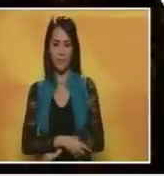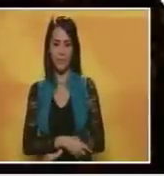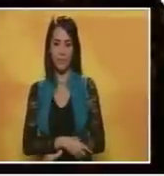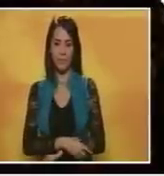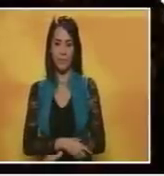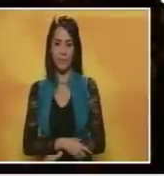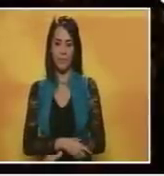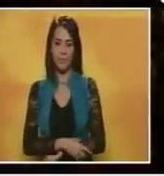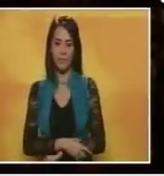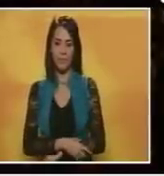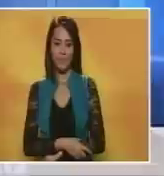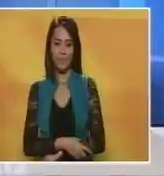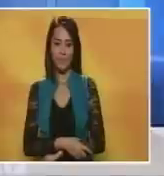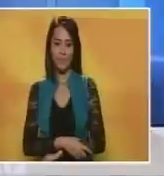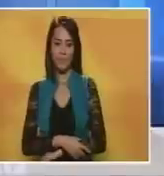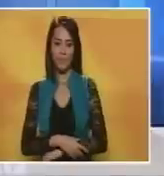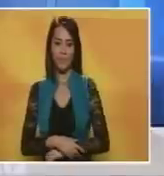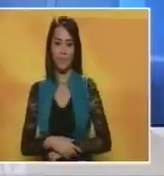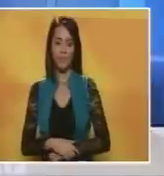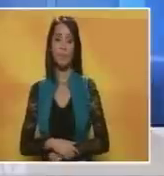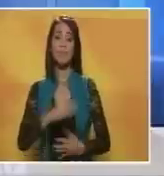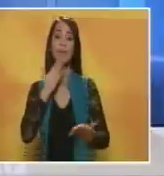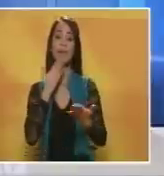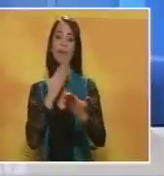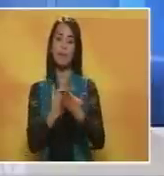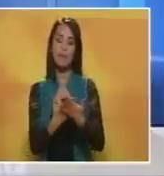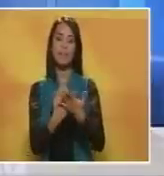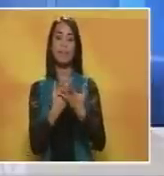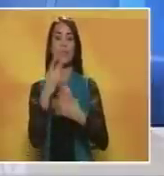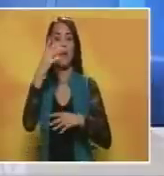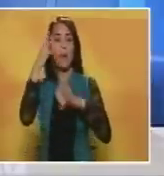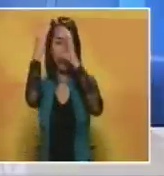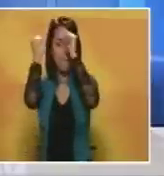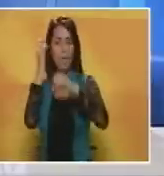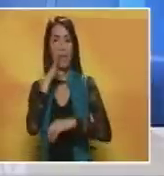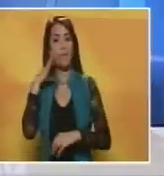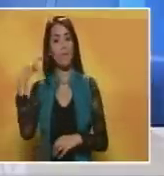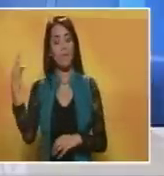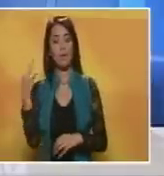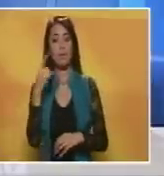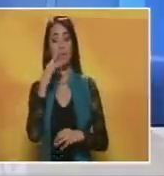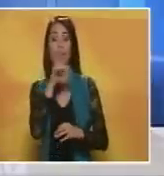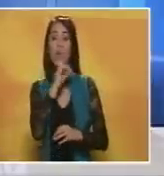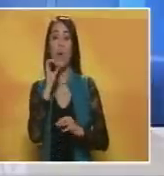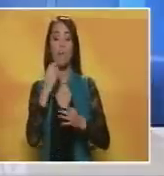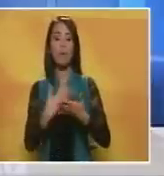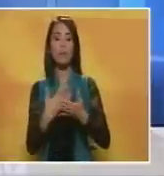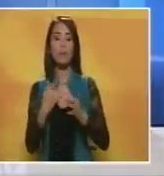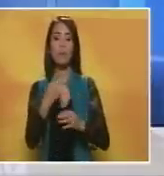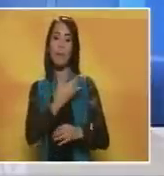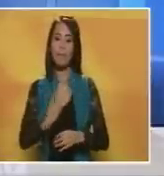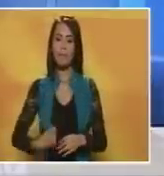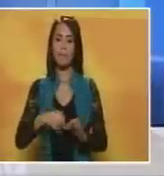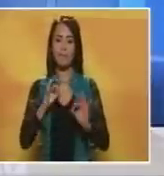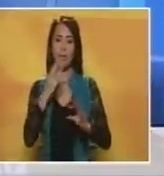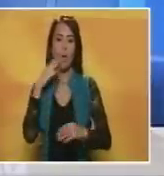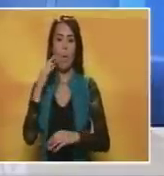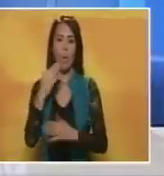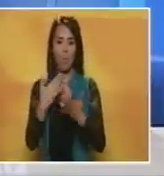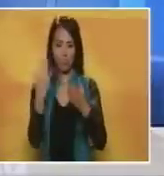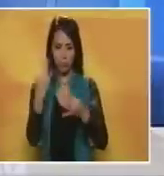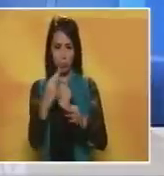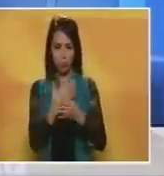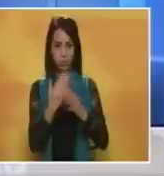pastel esto muchísimas gracias a la embajada de francia otorgó en nombre del presidente manuel macro la orden nacional